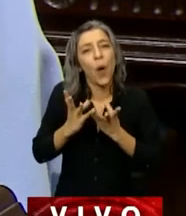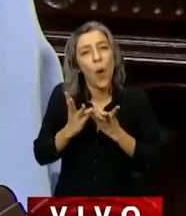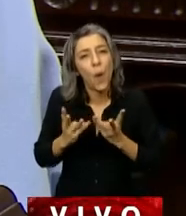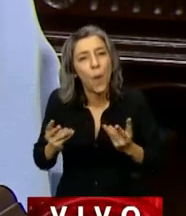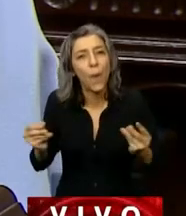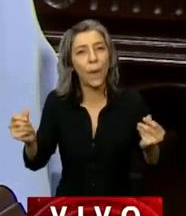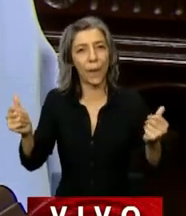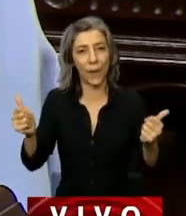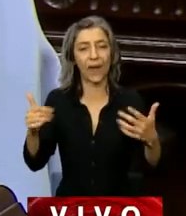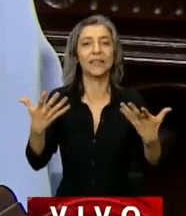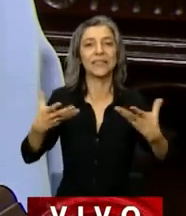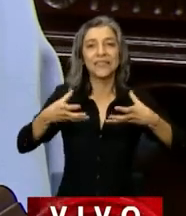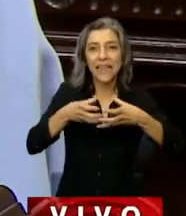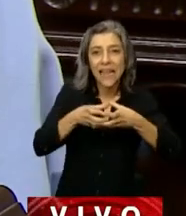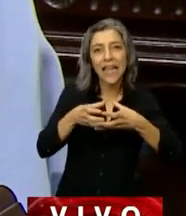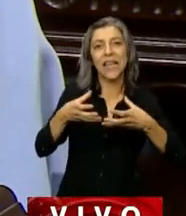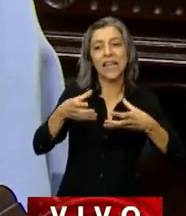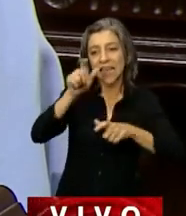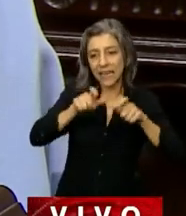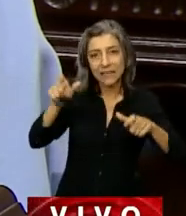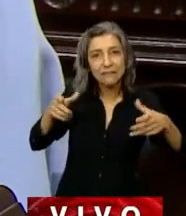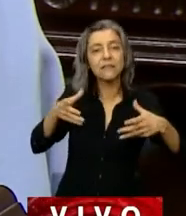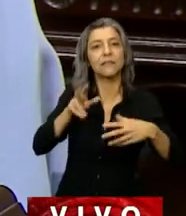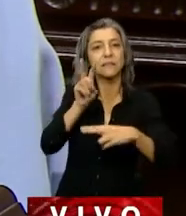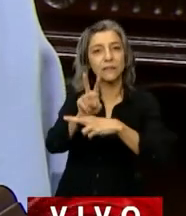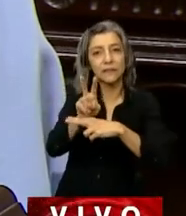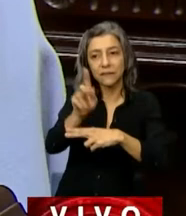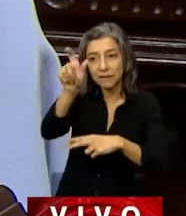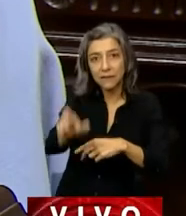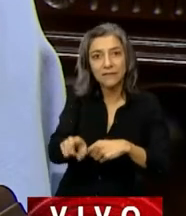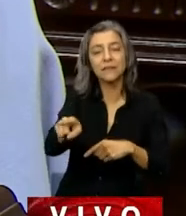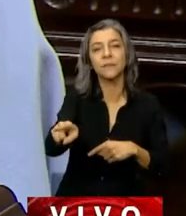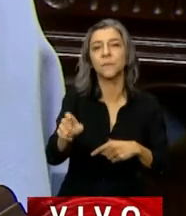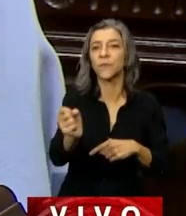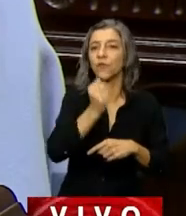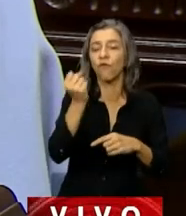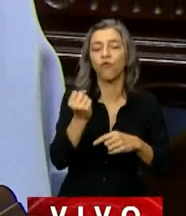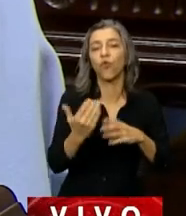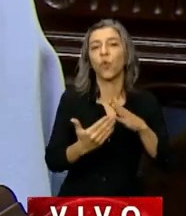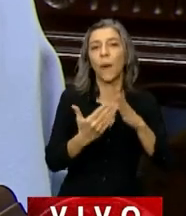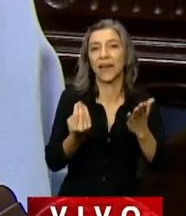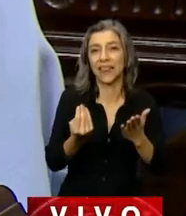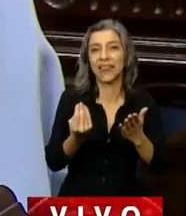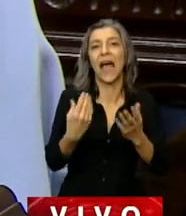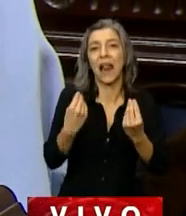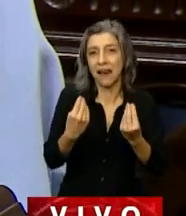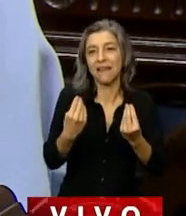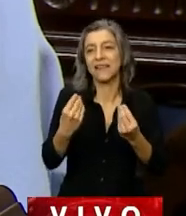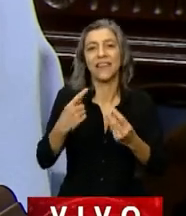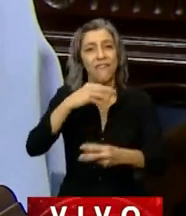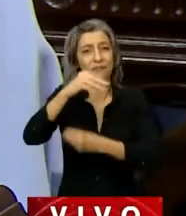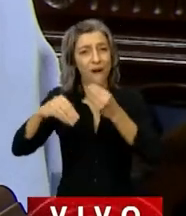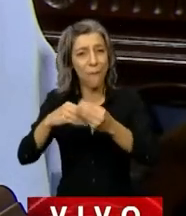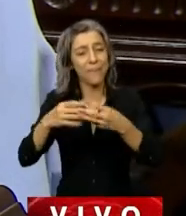los equipos de cuidados paliativos son un puente entre las personas y su entorno. También quiero aplaudir